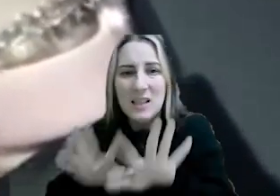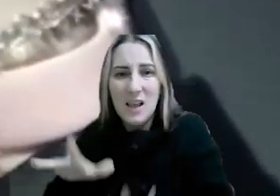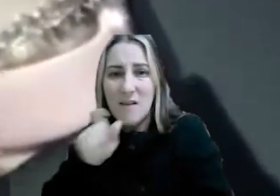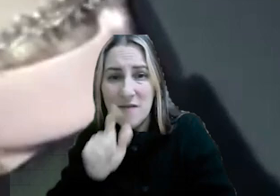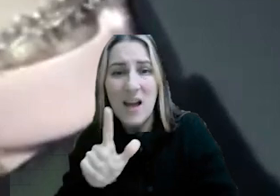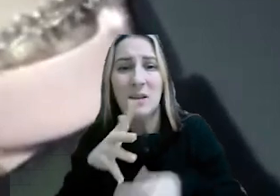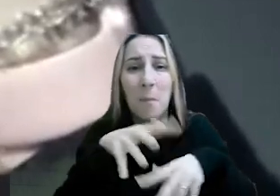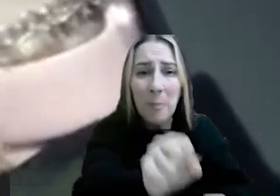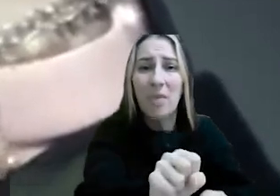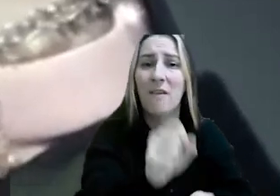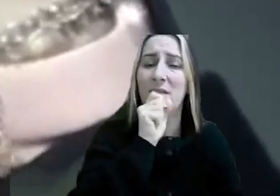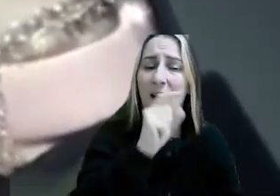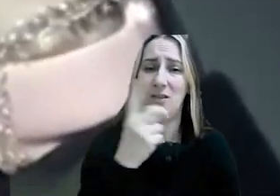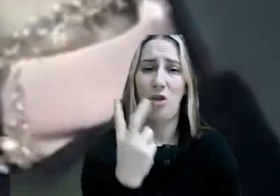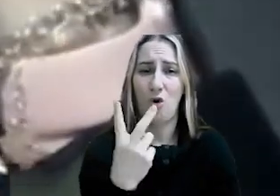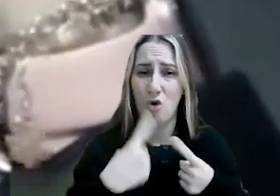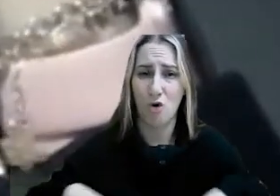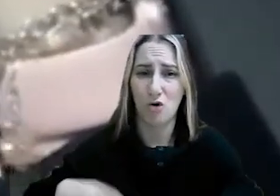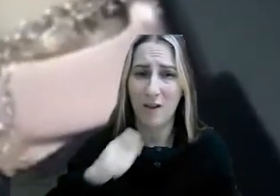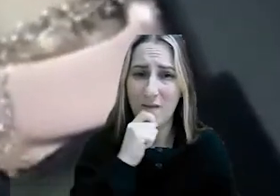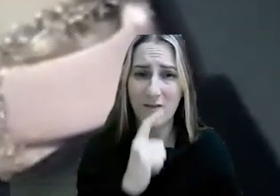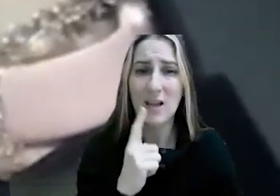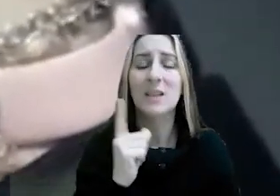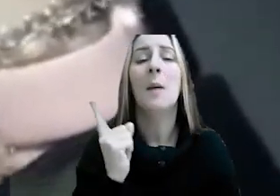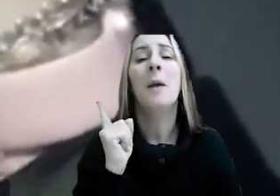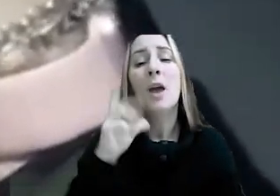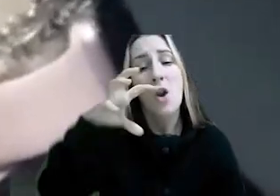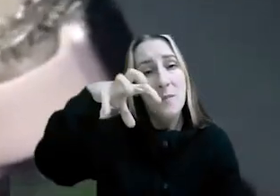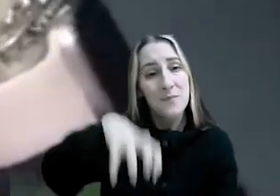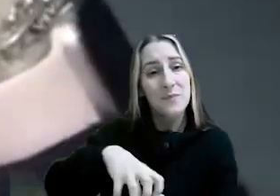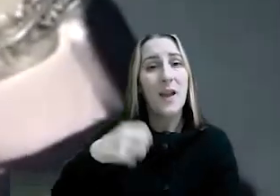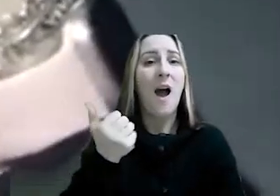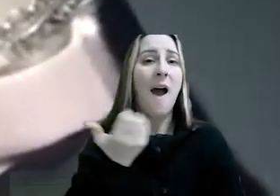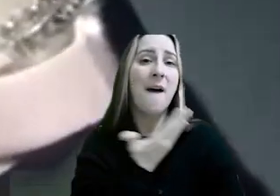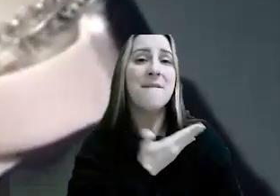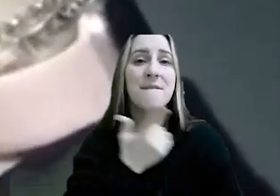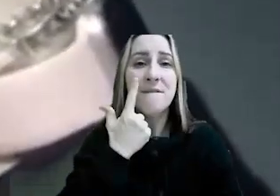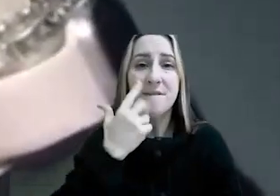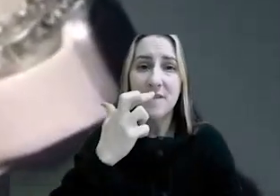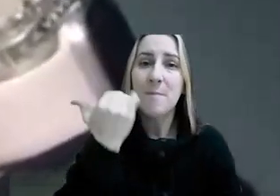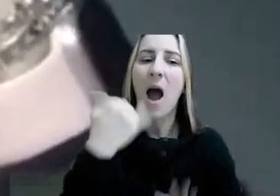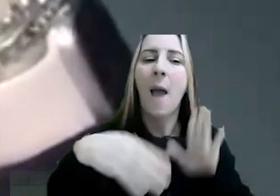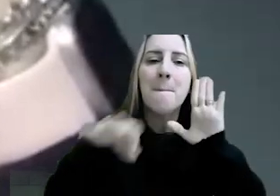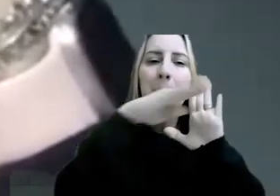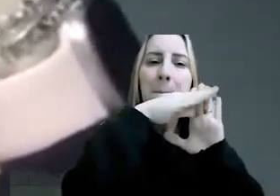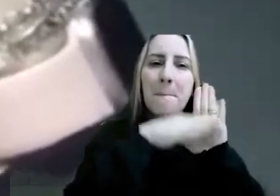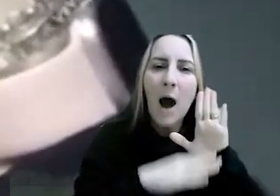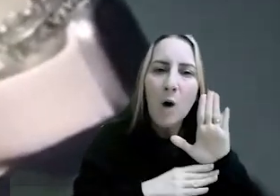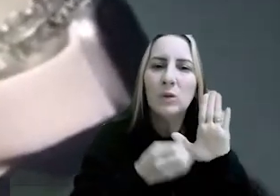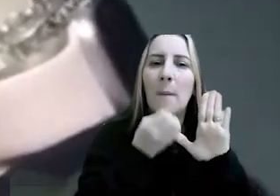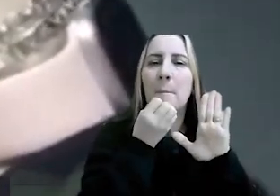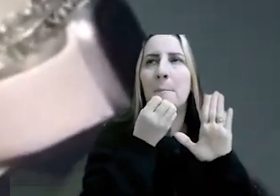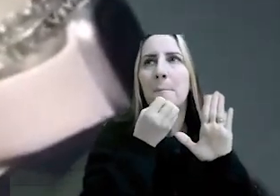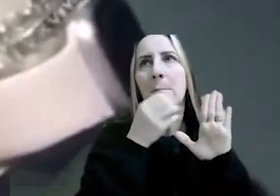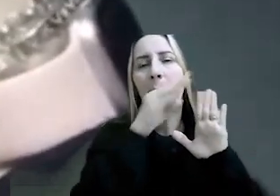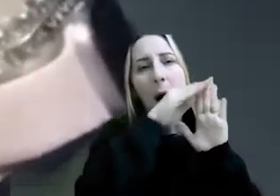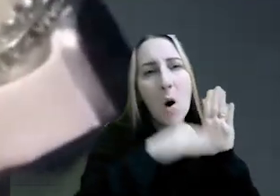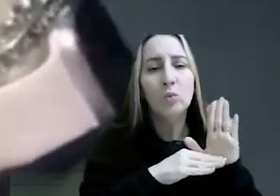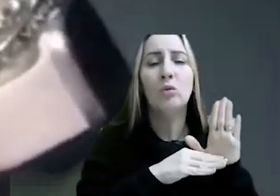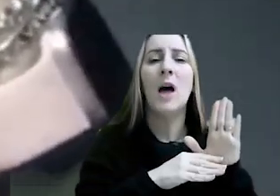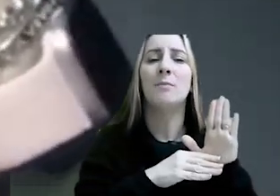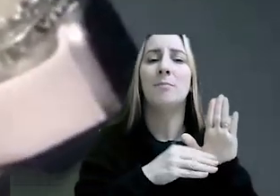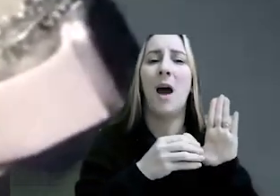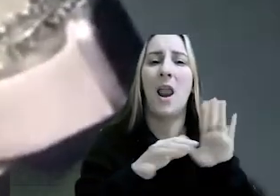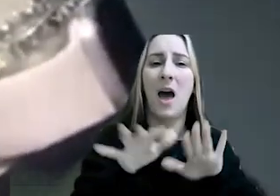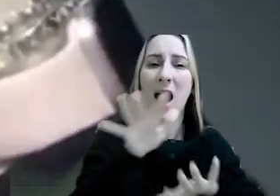está en que desde el organismo tenemos pautas para declarar, o sea, pautas para realizar